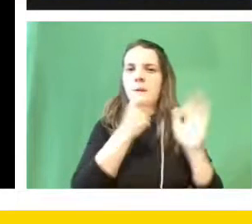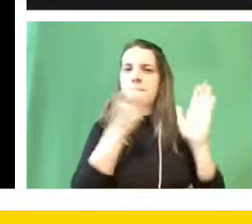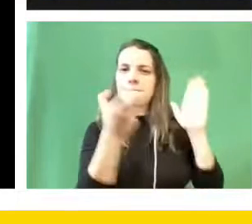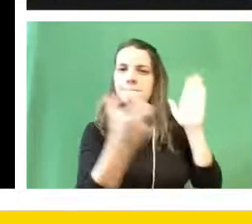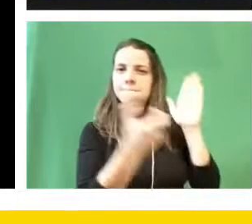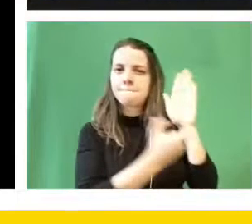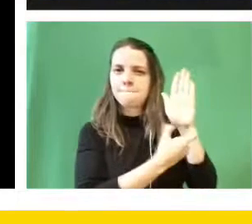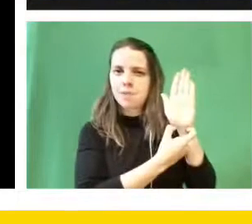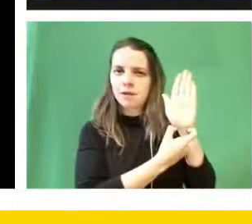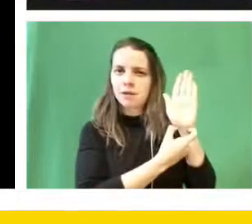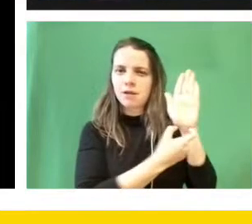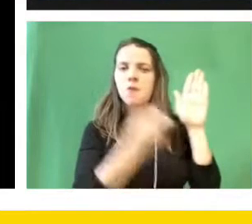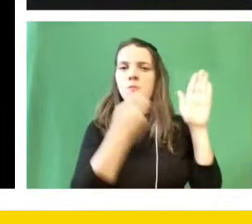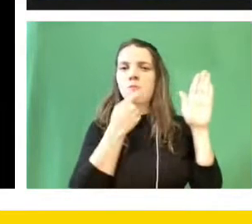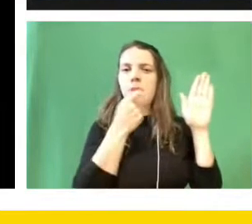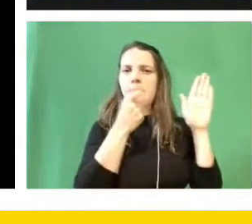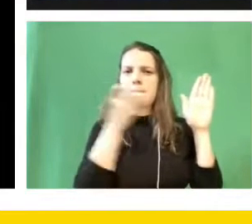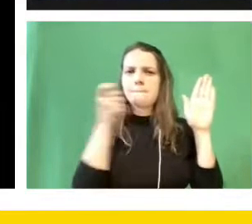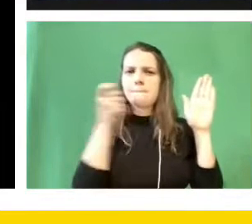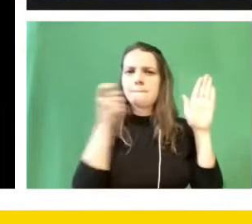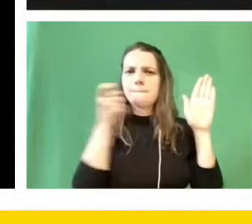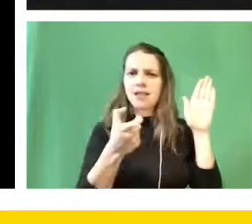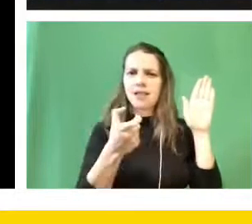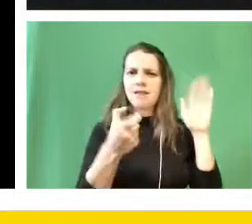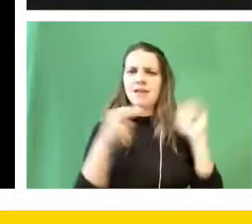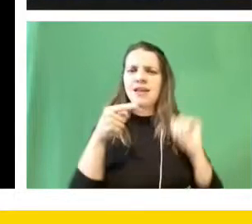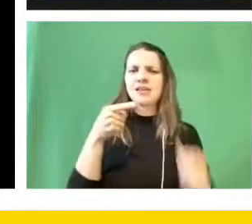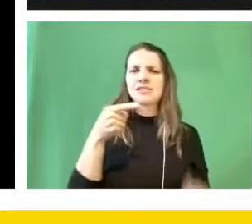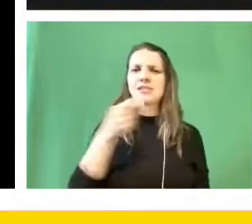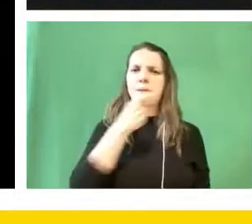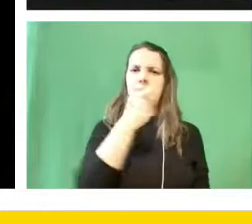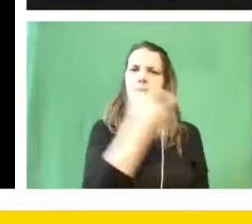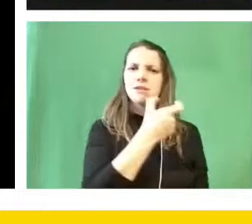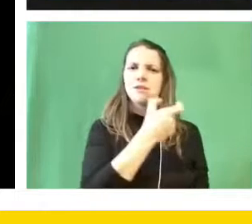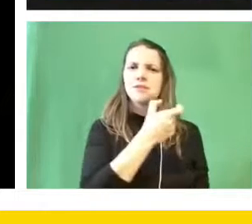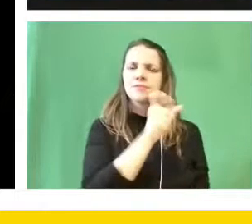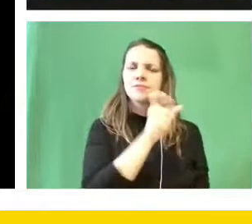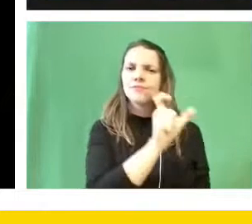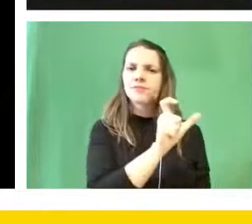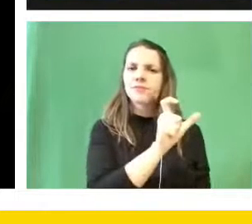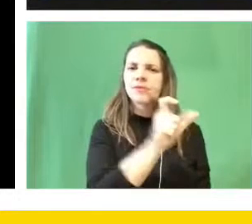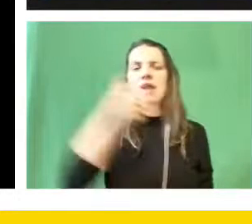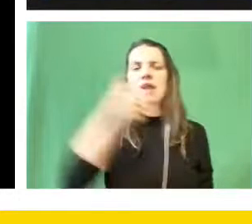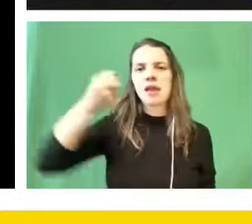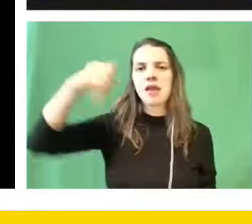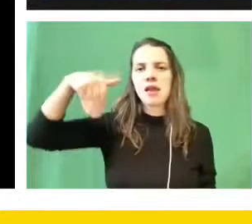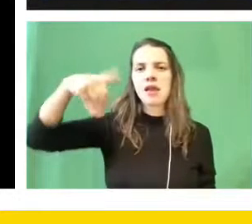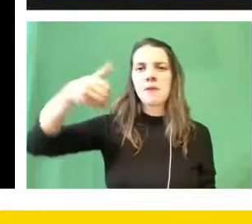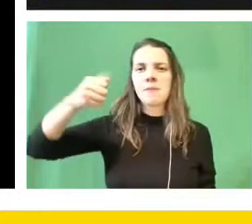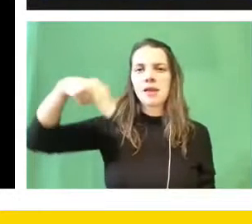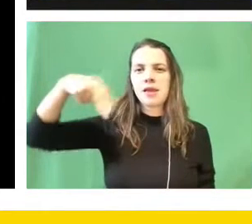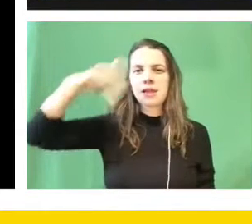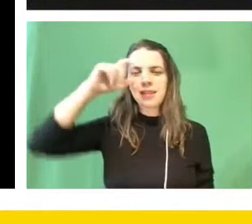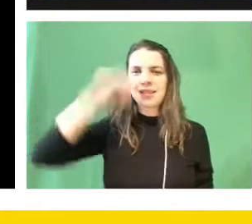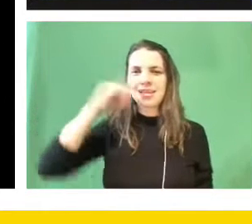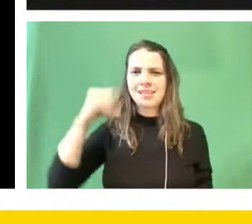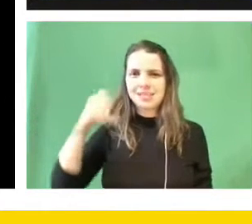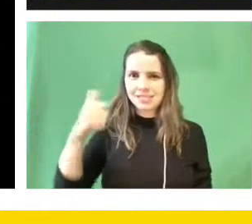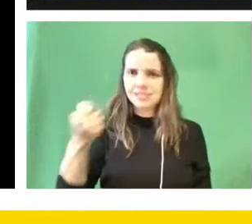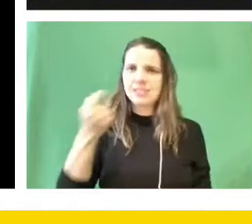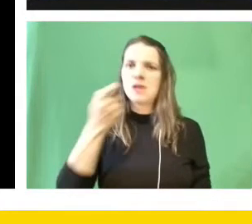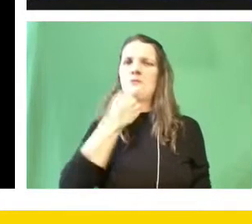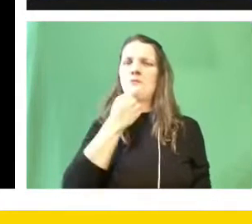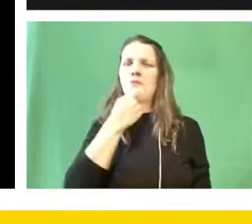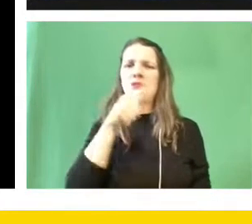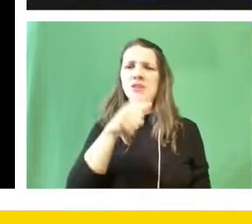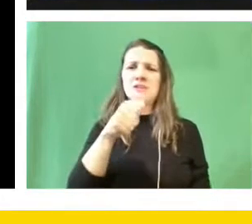el concepto de amenaza, que está descrito en esta ley como el fenómeno natural, biológico o antrópico, que puede causar pérdidas, daños o